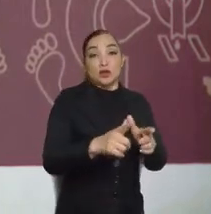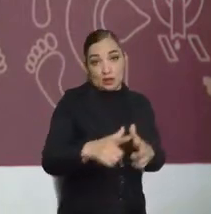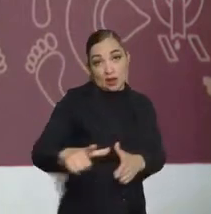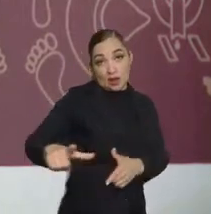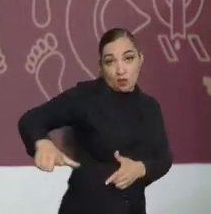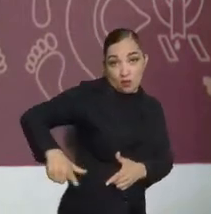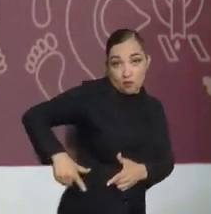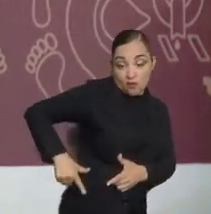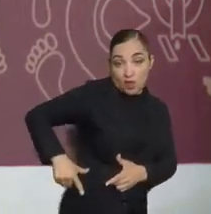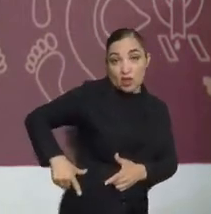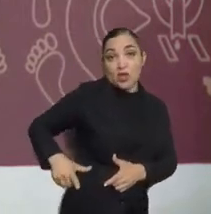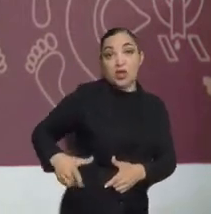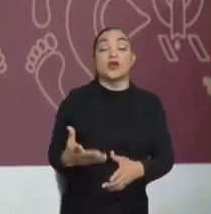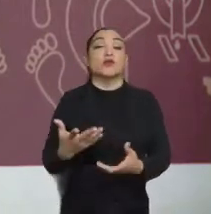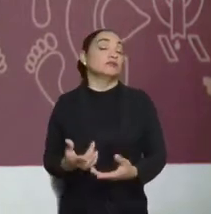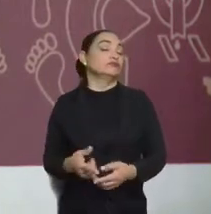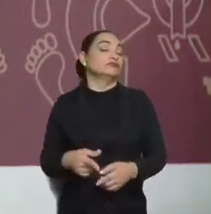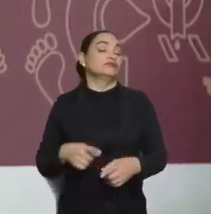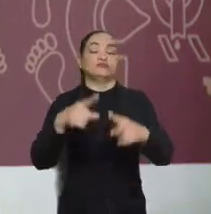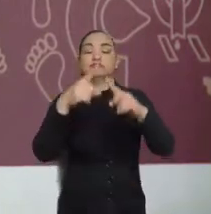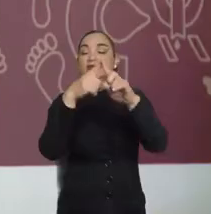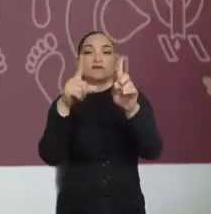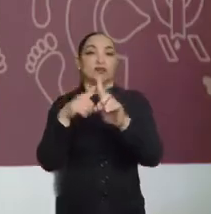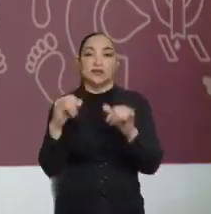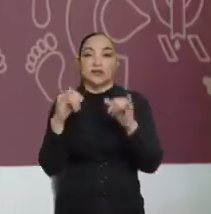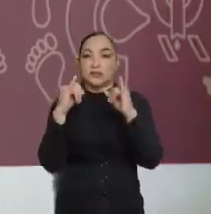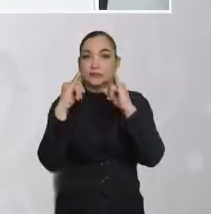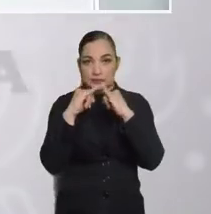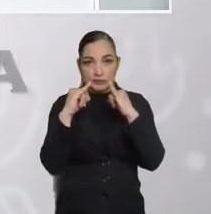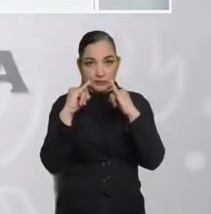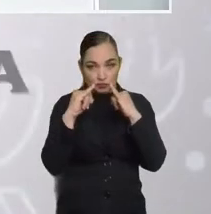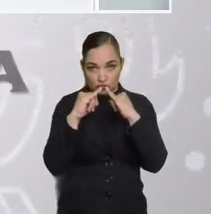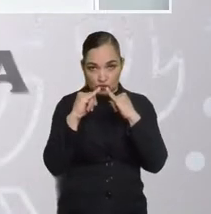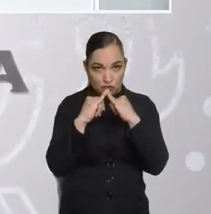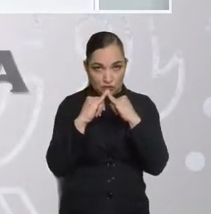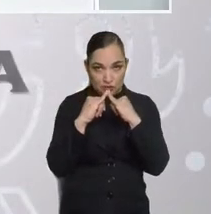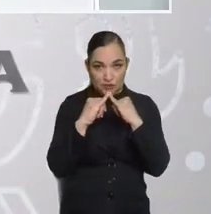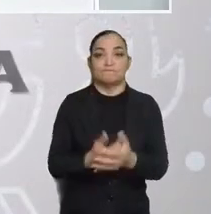No menciono otras partes porque no quiero ahora que me pregunten de esas.